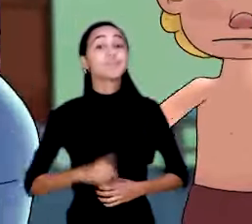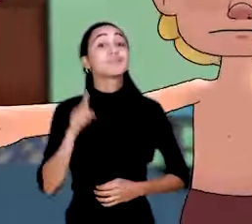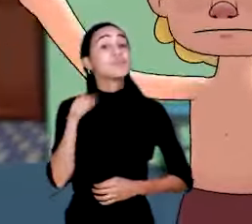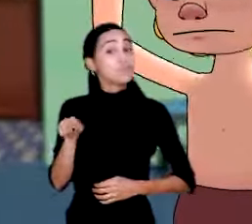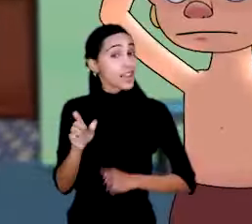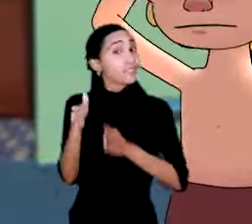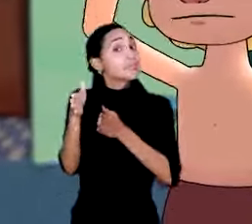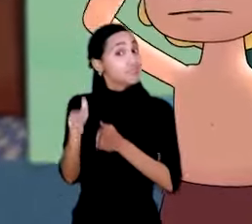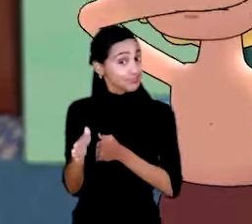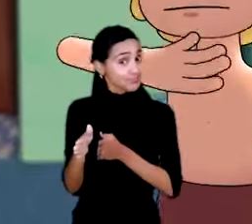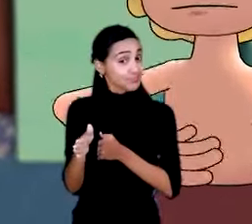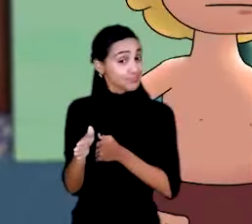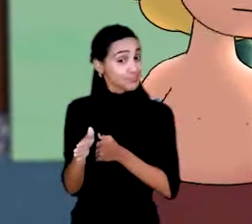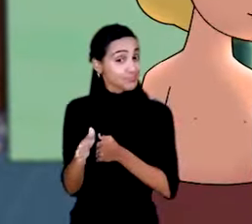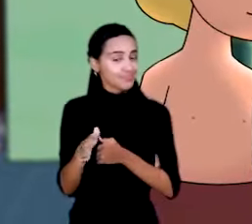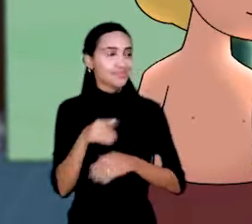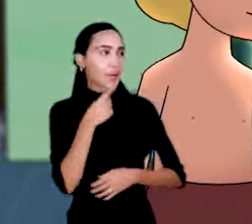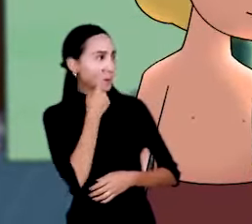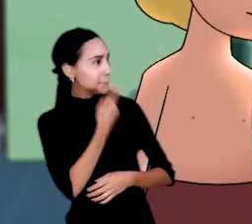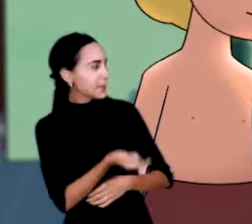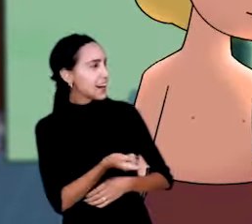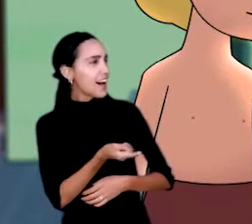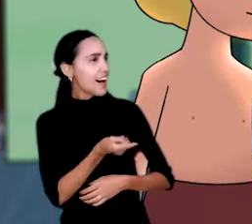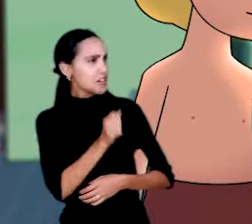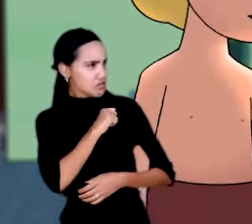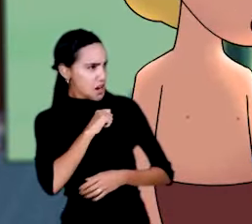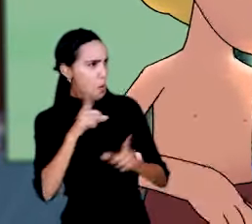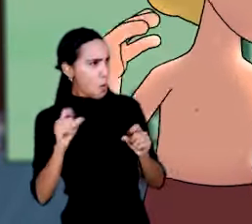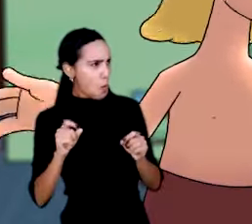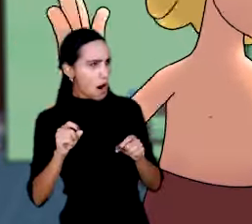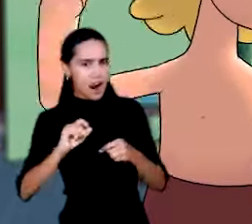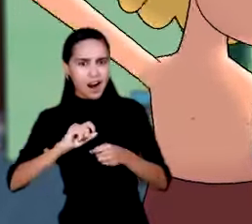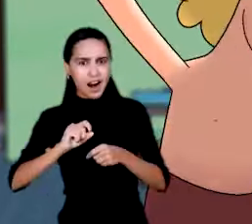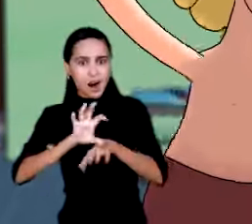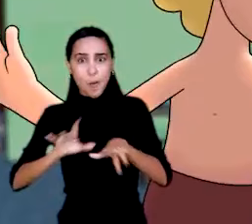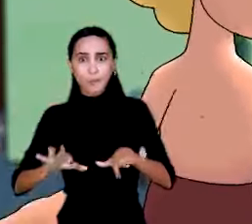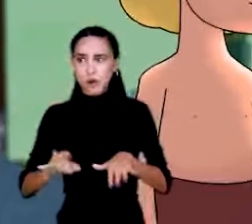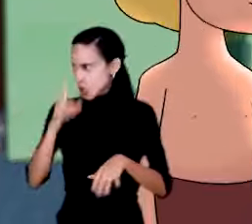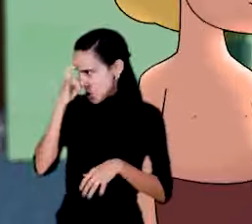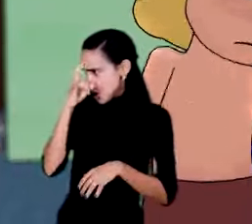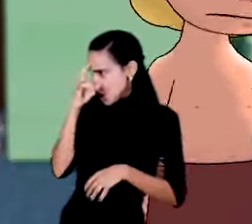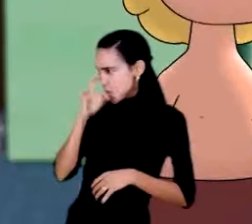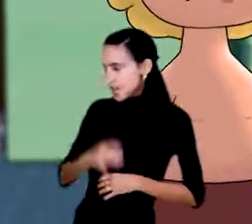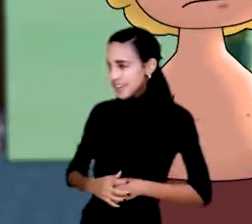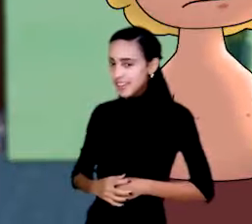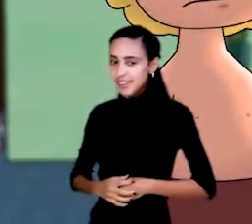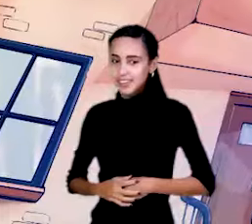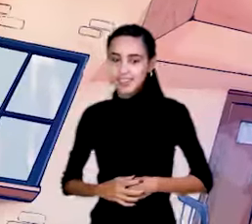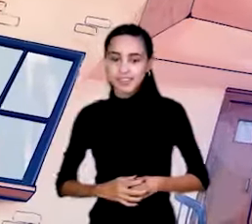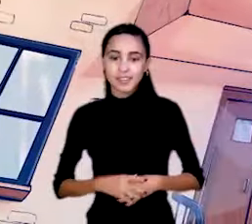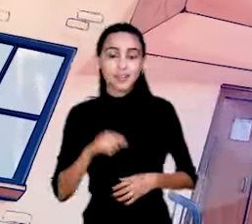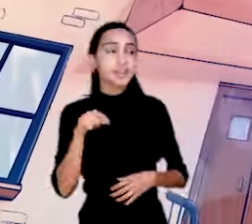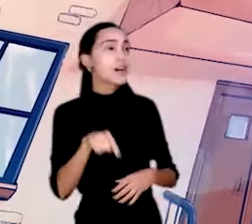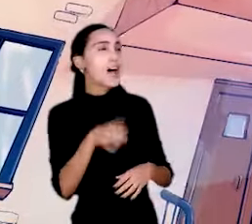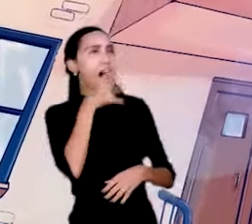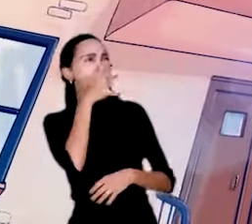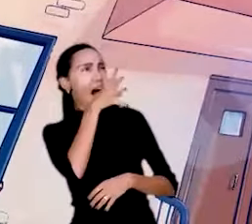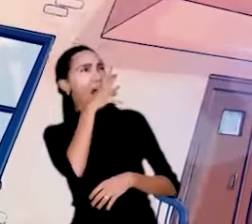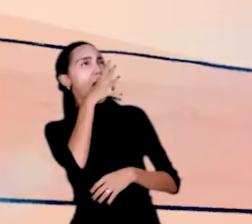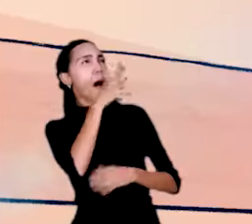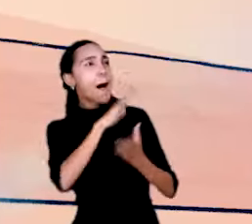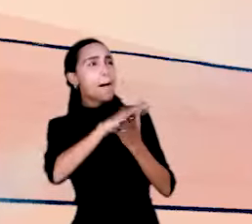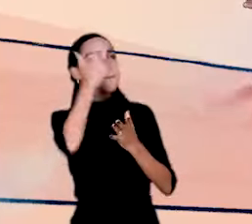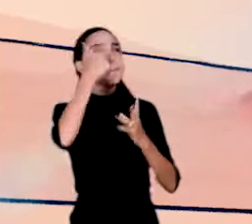Pórtense bien. Oye, Michael, ¿quieres jugar en la computadora? Sí, sí, claro. ¡Michael!